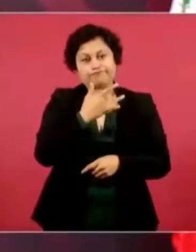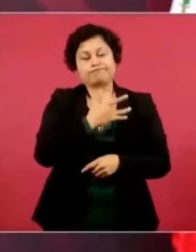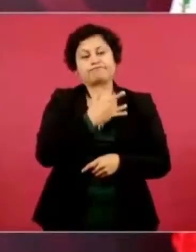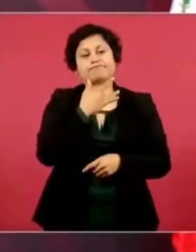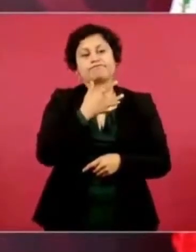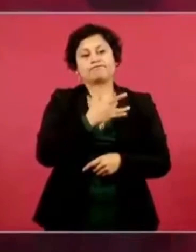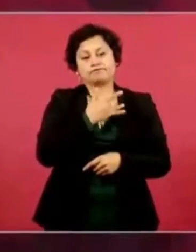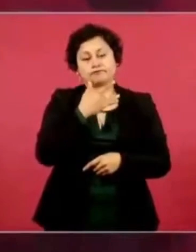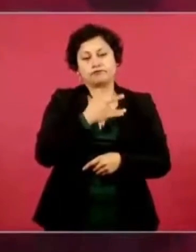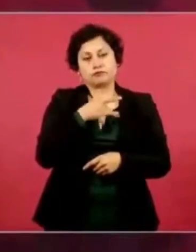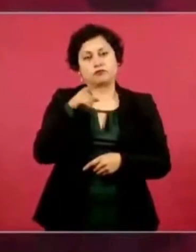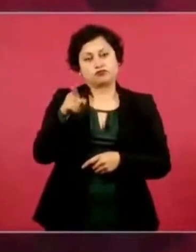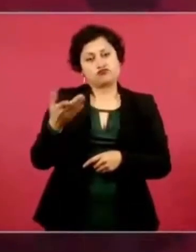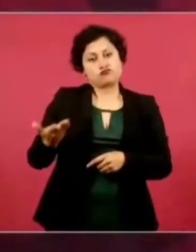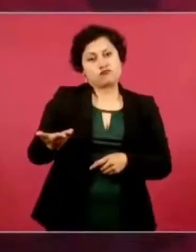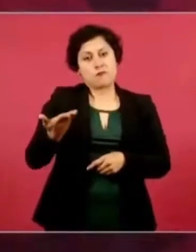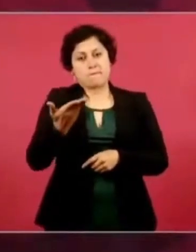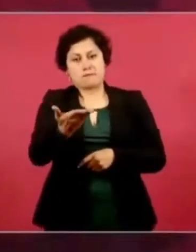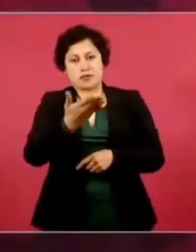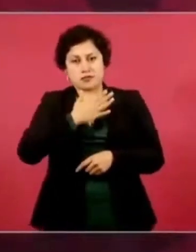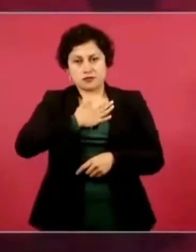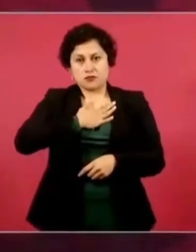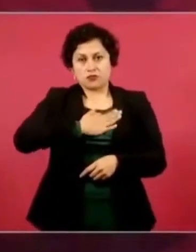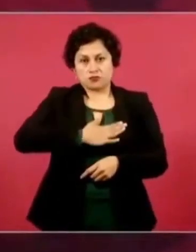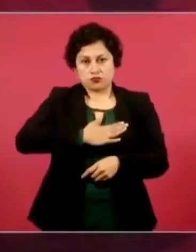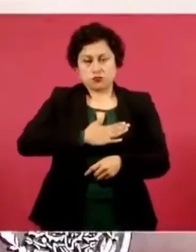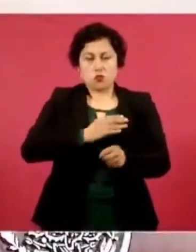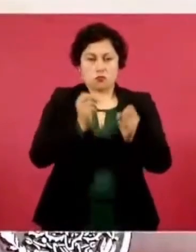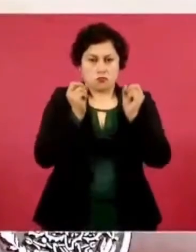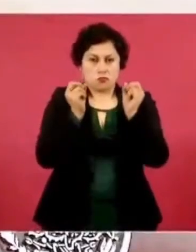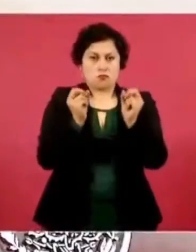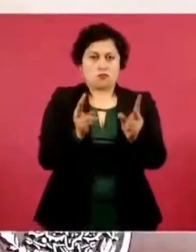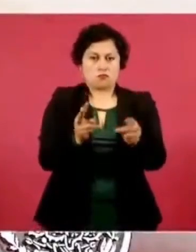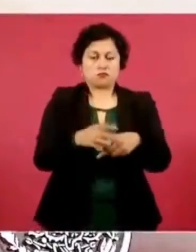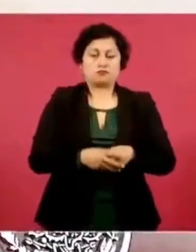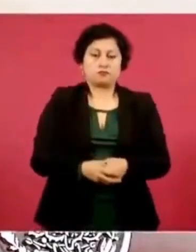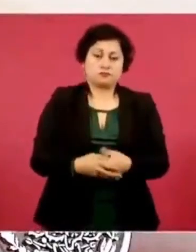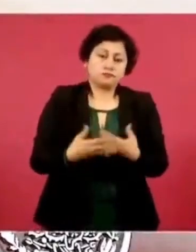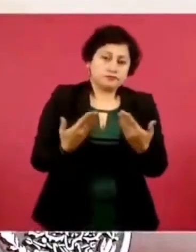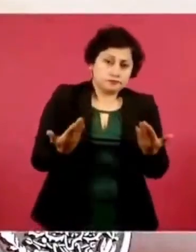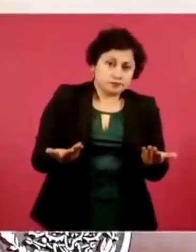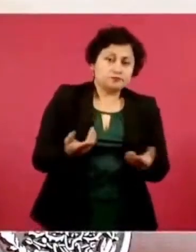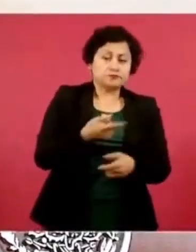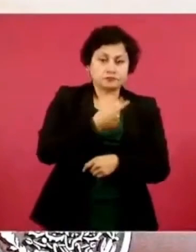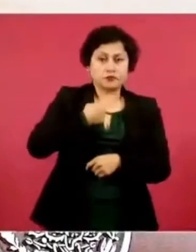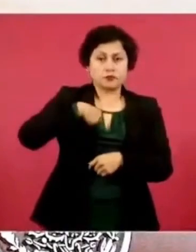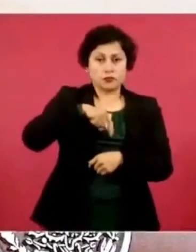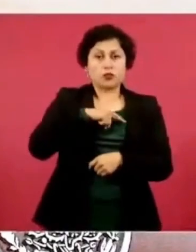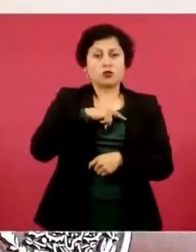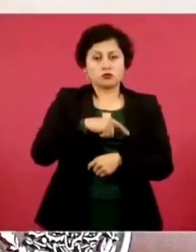estás demandando en cuanto a justicia, y vamos a atenderlo